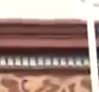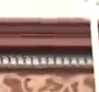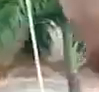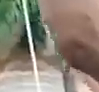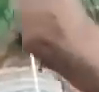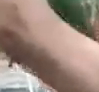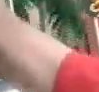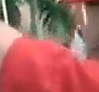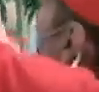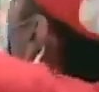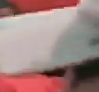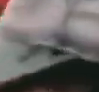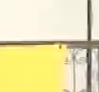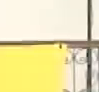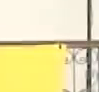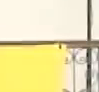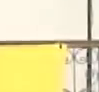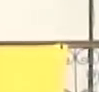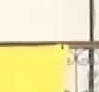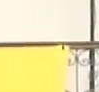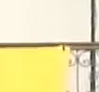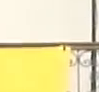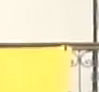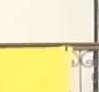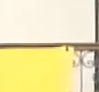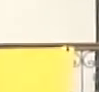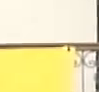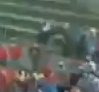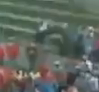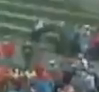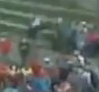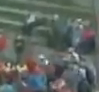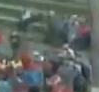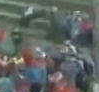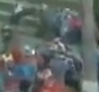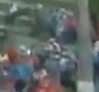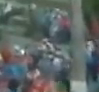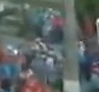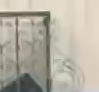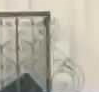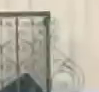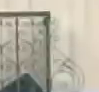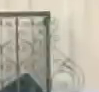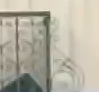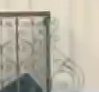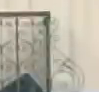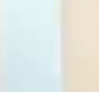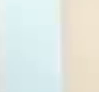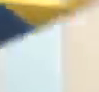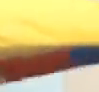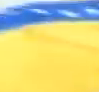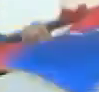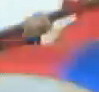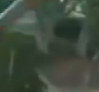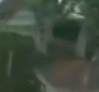¡Que viva la unión del pueblo de Venezuela! ¡Que viva el poder popular